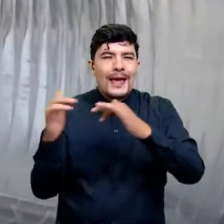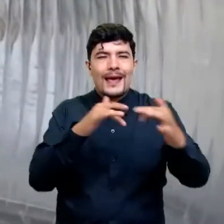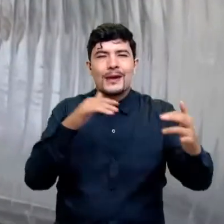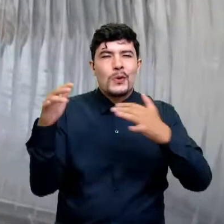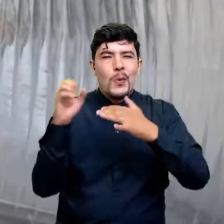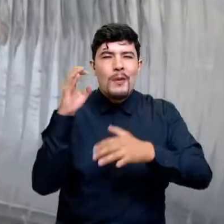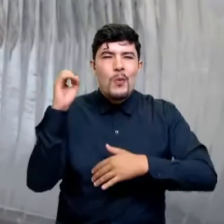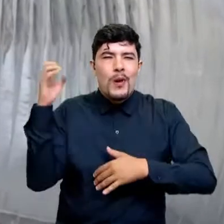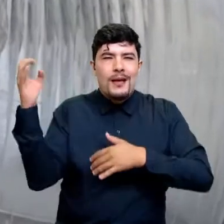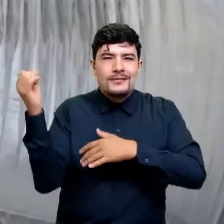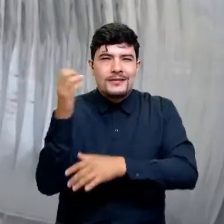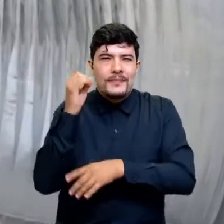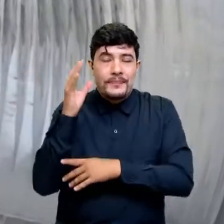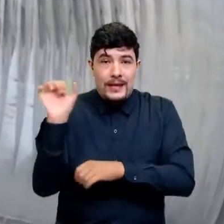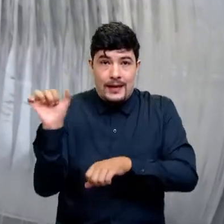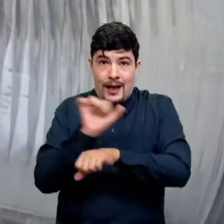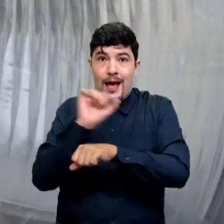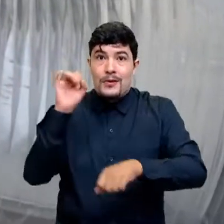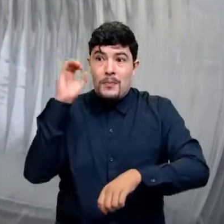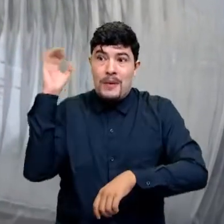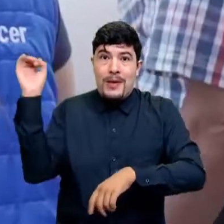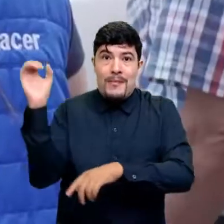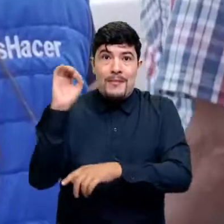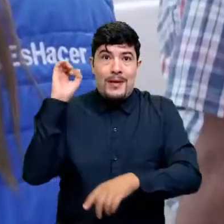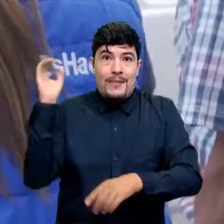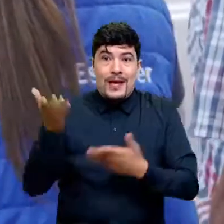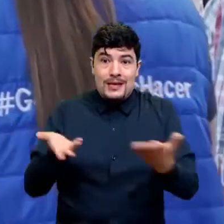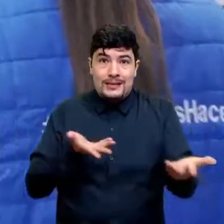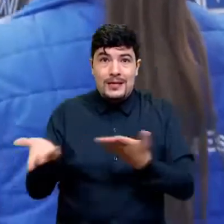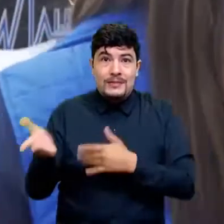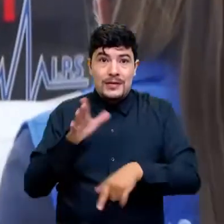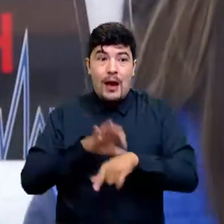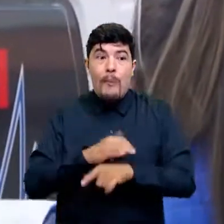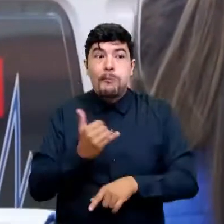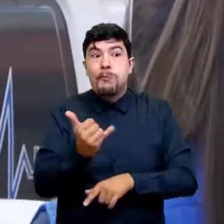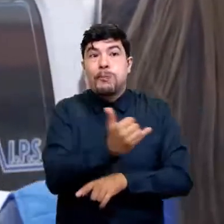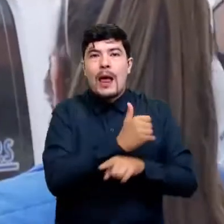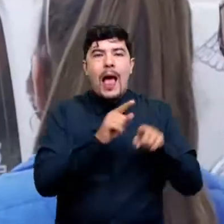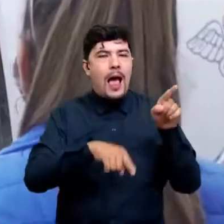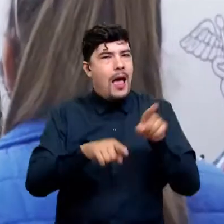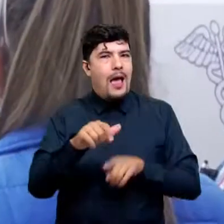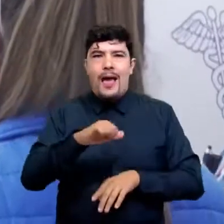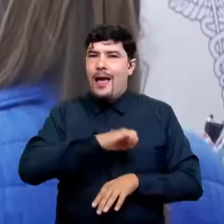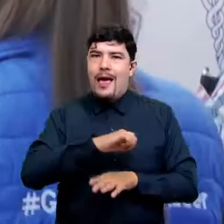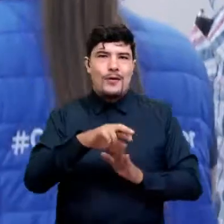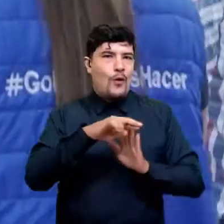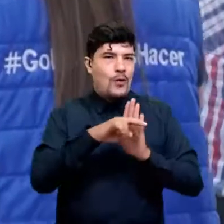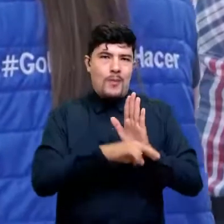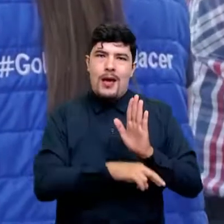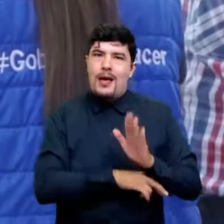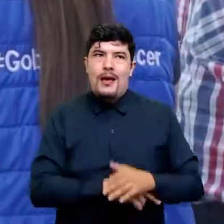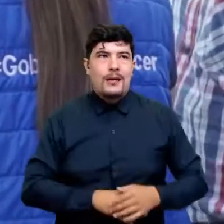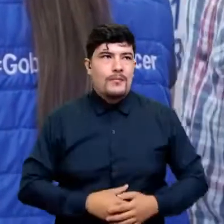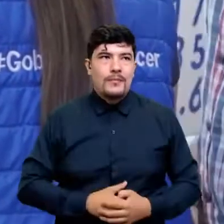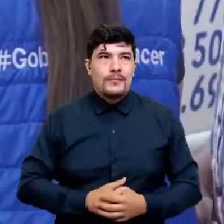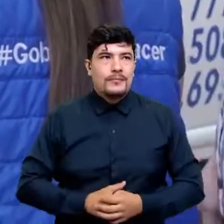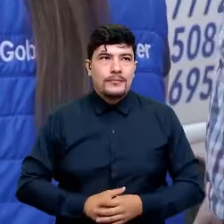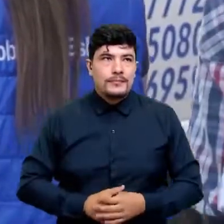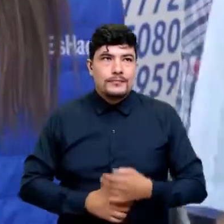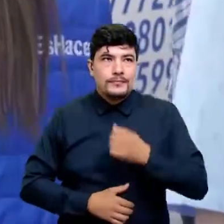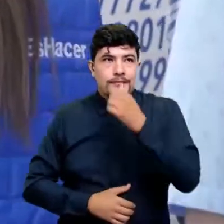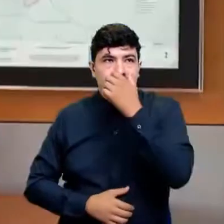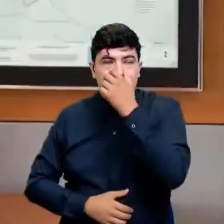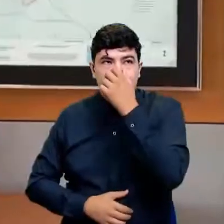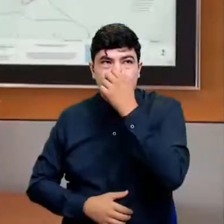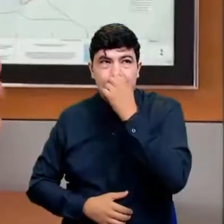a que muchos vehículos que prestan el servicio de ambulancia no cuentan con la reglamentación necesaria. Un operativo